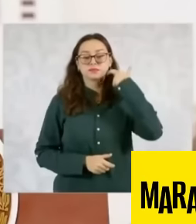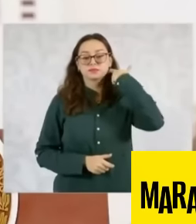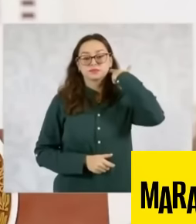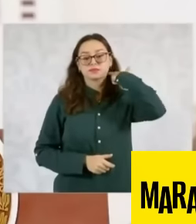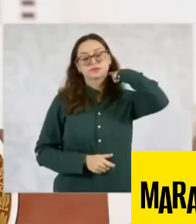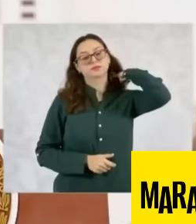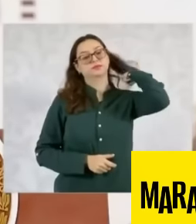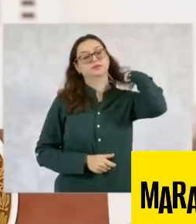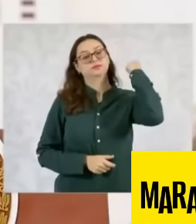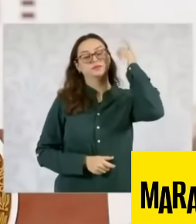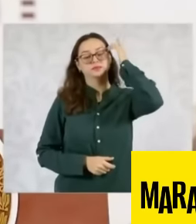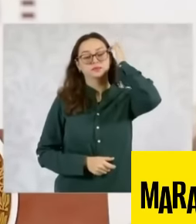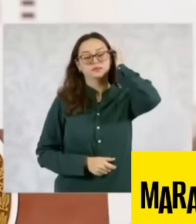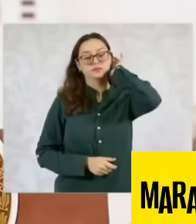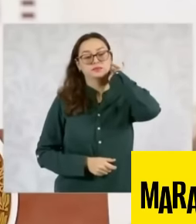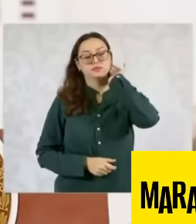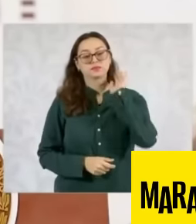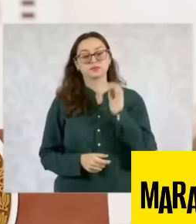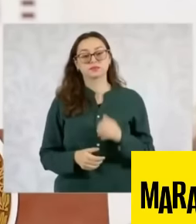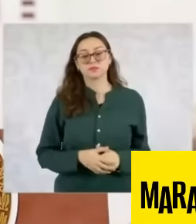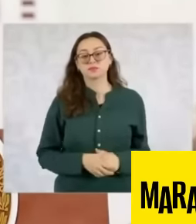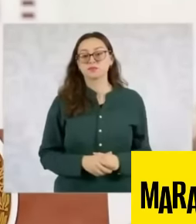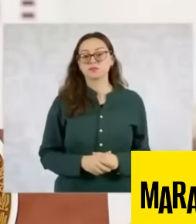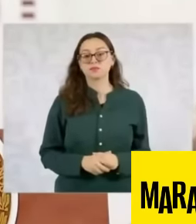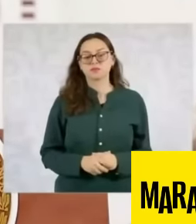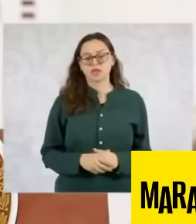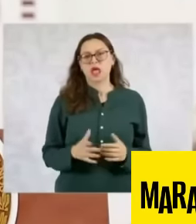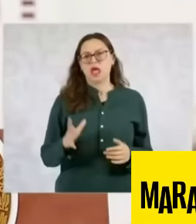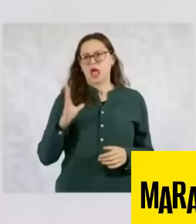propuesta de varios artículos y después